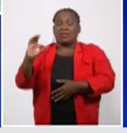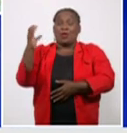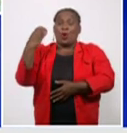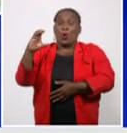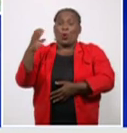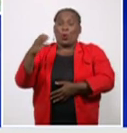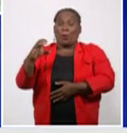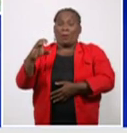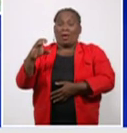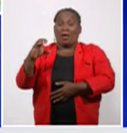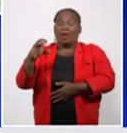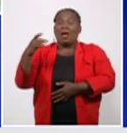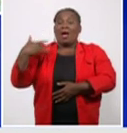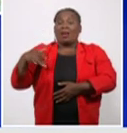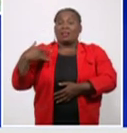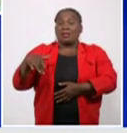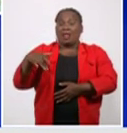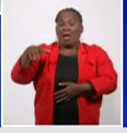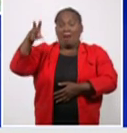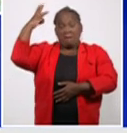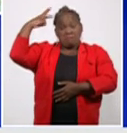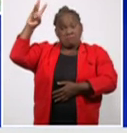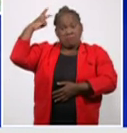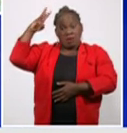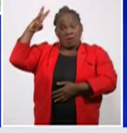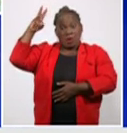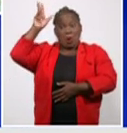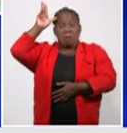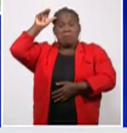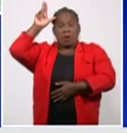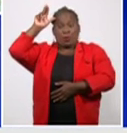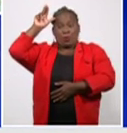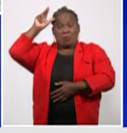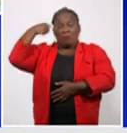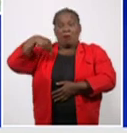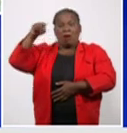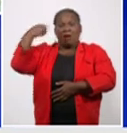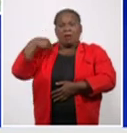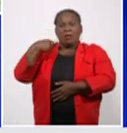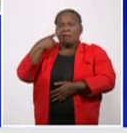Perú. Y anoche leíamos una noticia